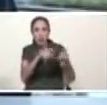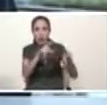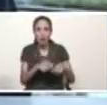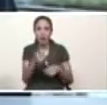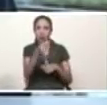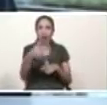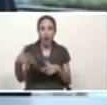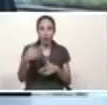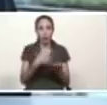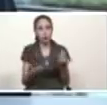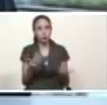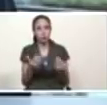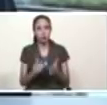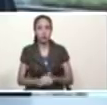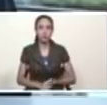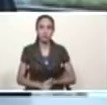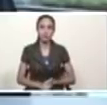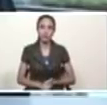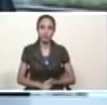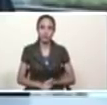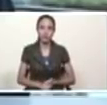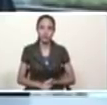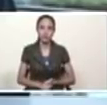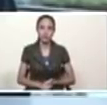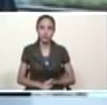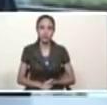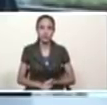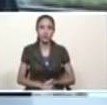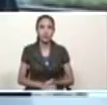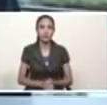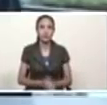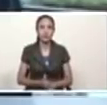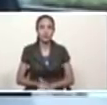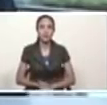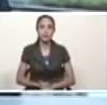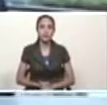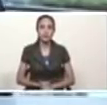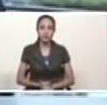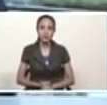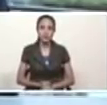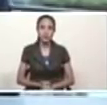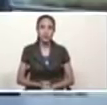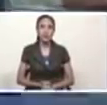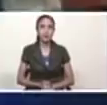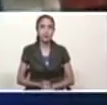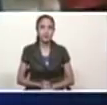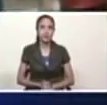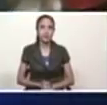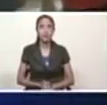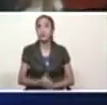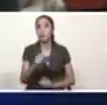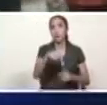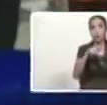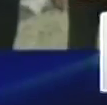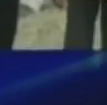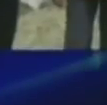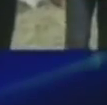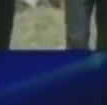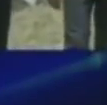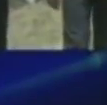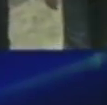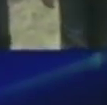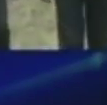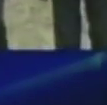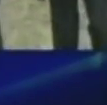variedad vive entre venezuela y vietnam adelante estamos aquí en el corazón de esta